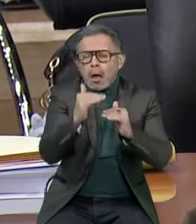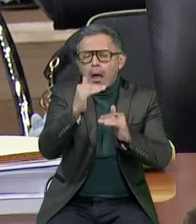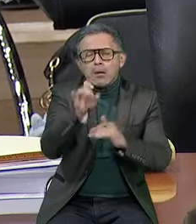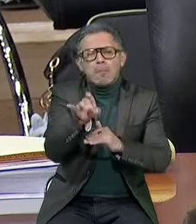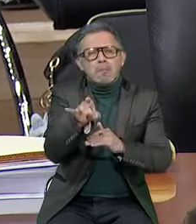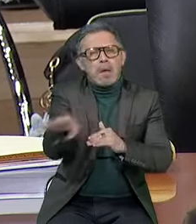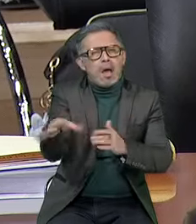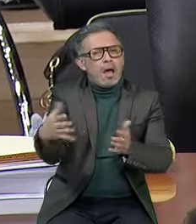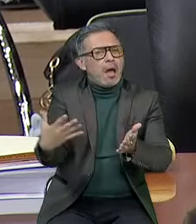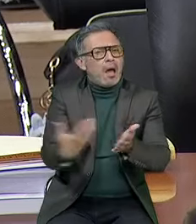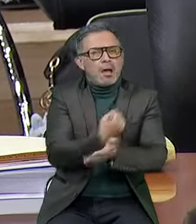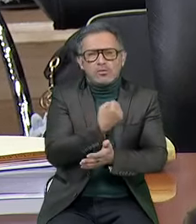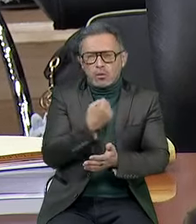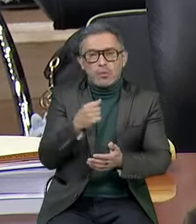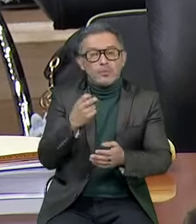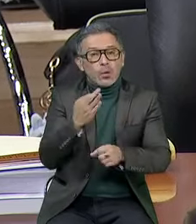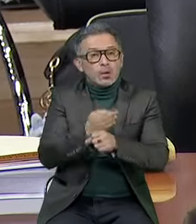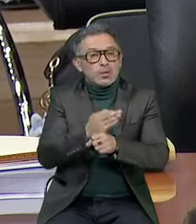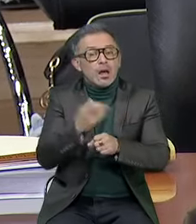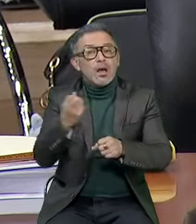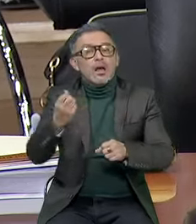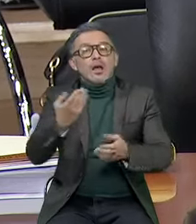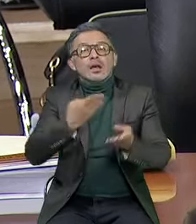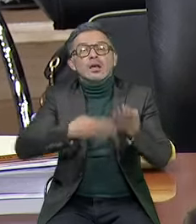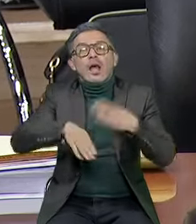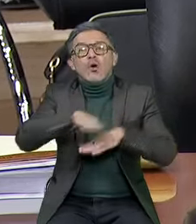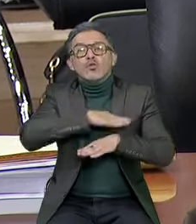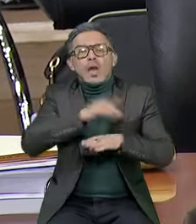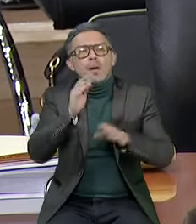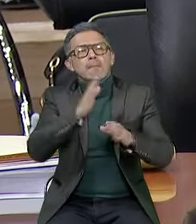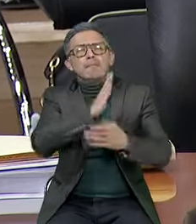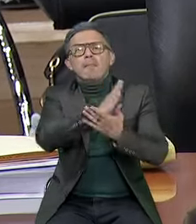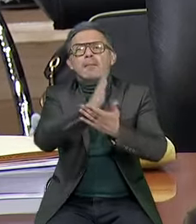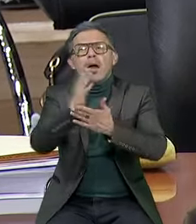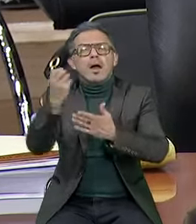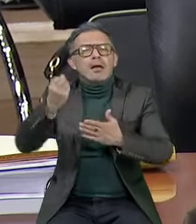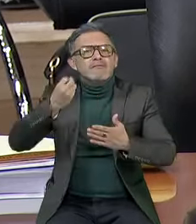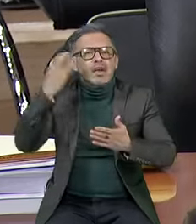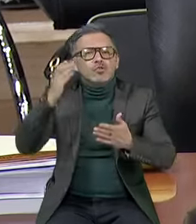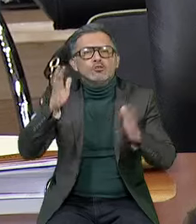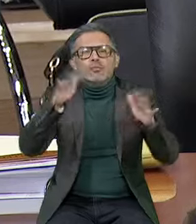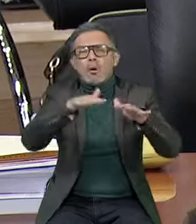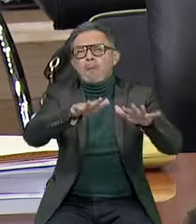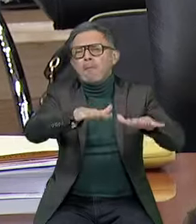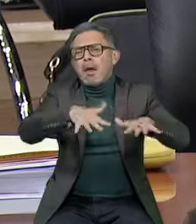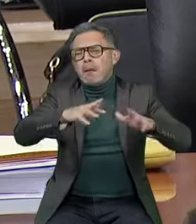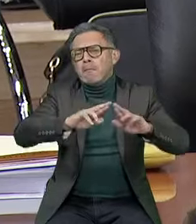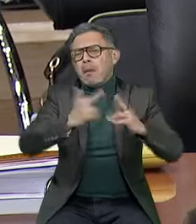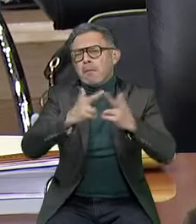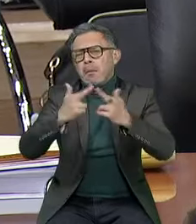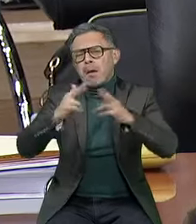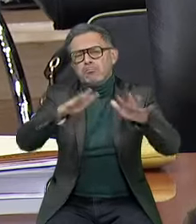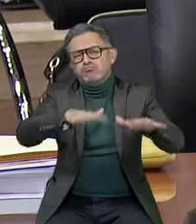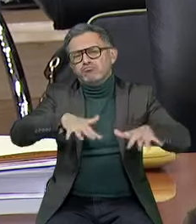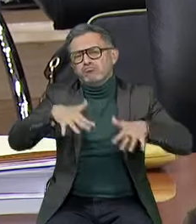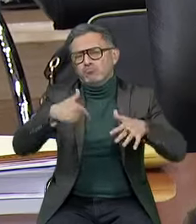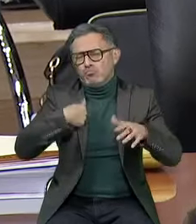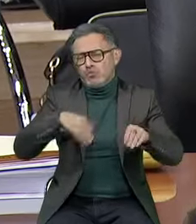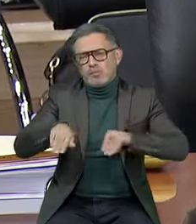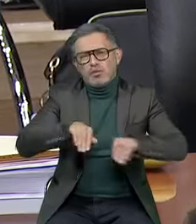lo que hay en torno a los eventos de Claudia Sheinbaum Pardo, en torno a nuestro movimiento. Y yo pues esperaría